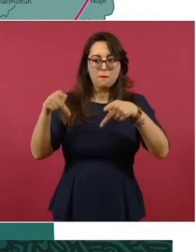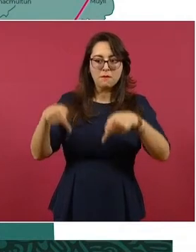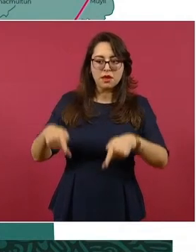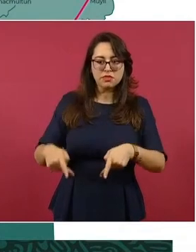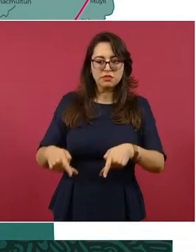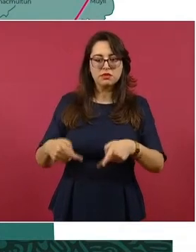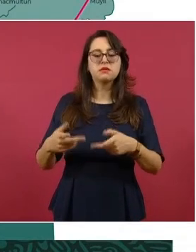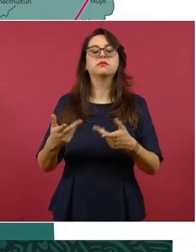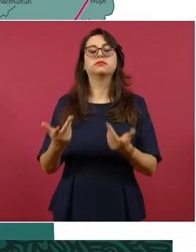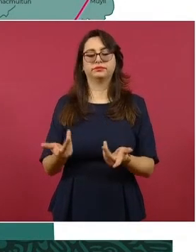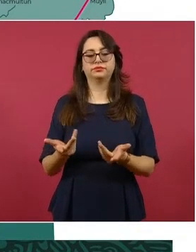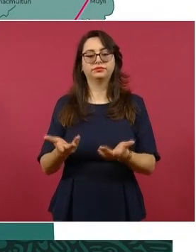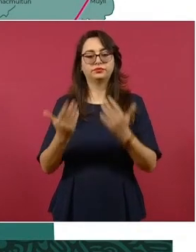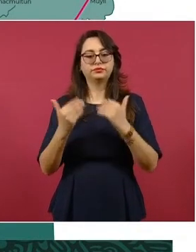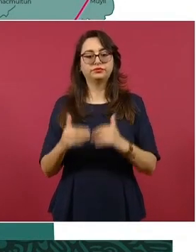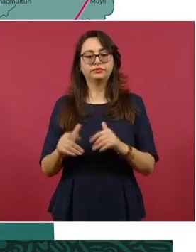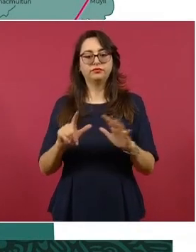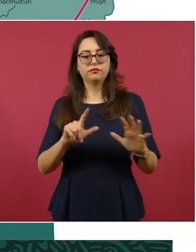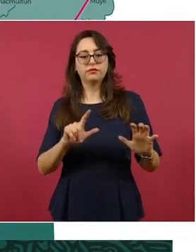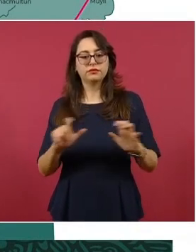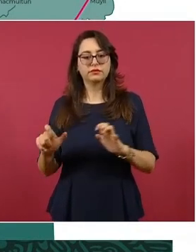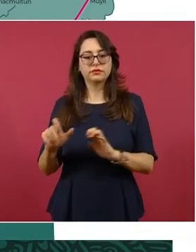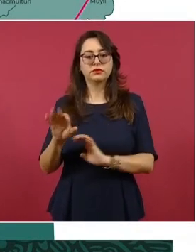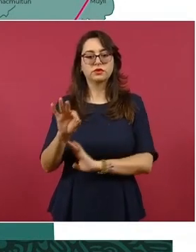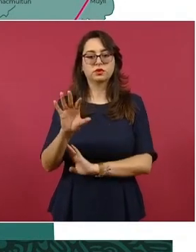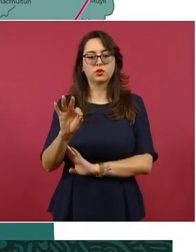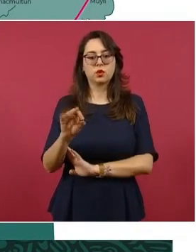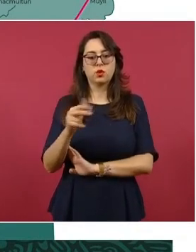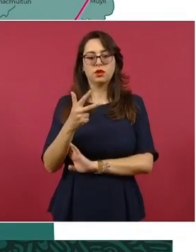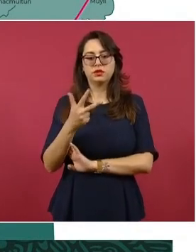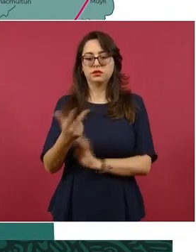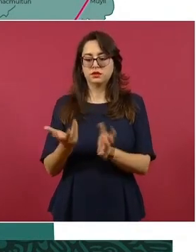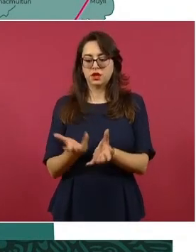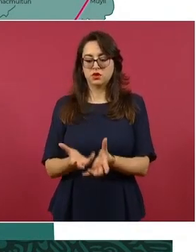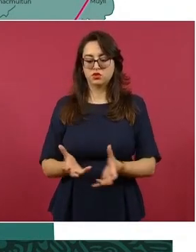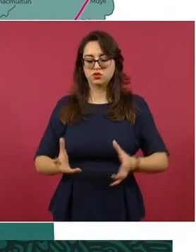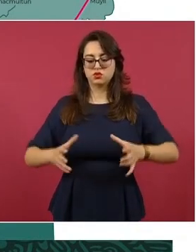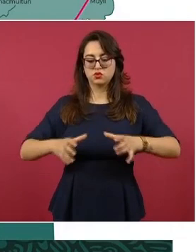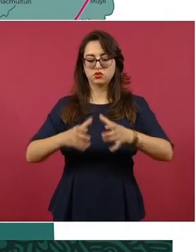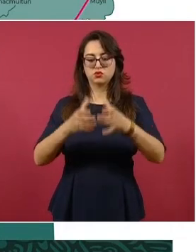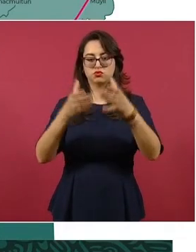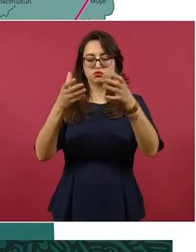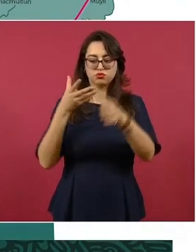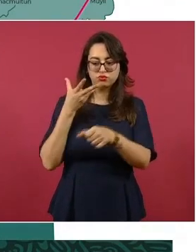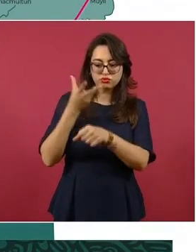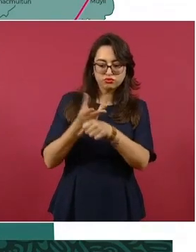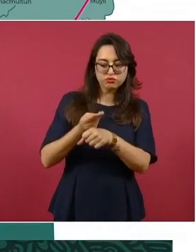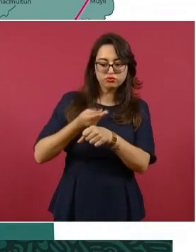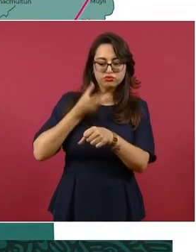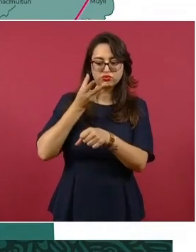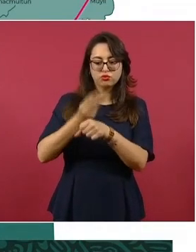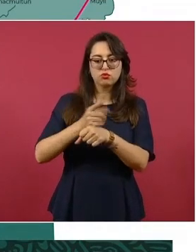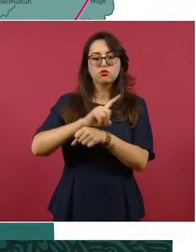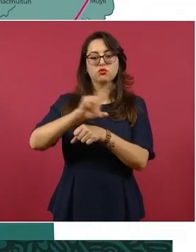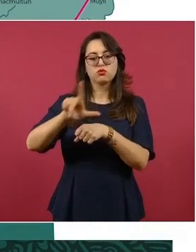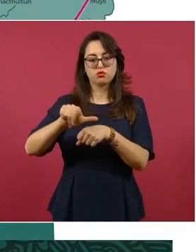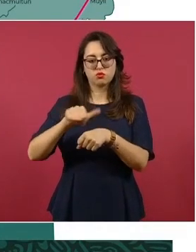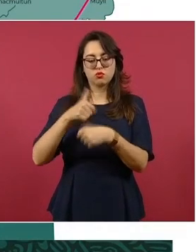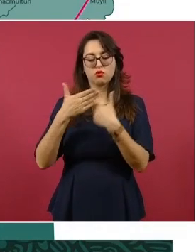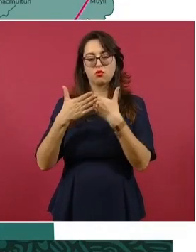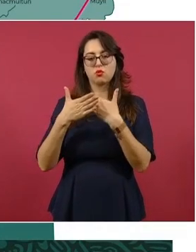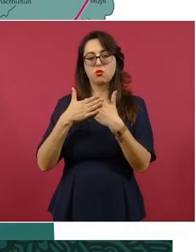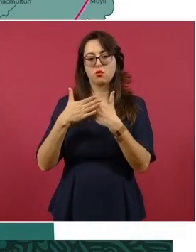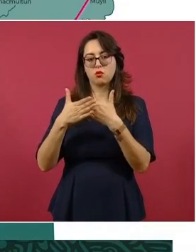Tenemos 748 vasijas que están en restauración para su posterior exhibición